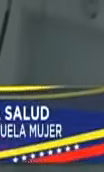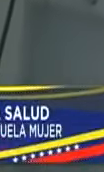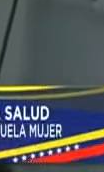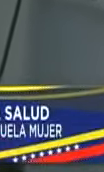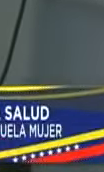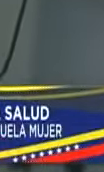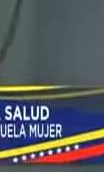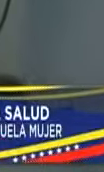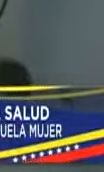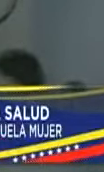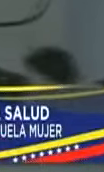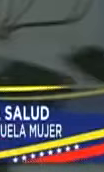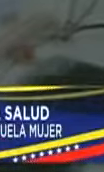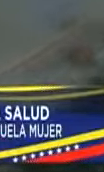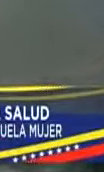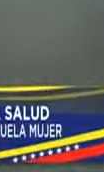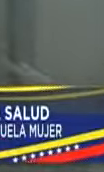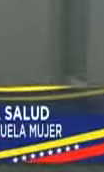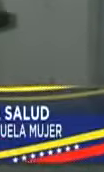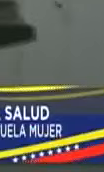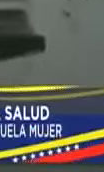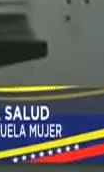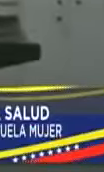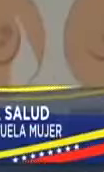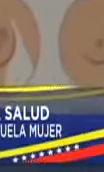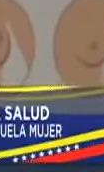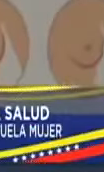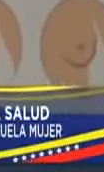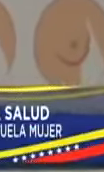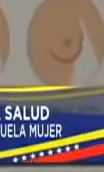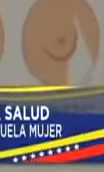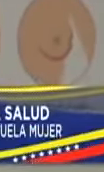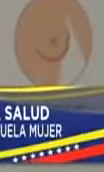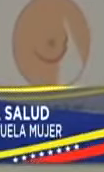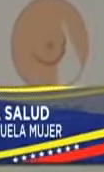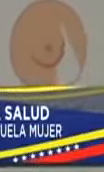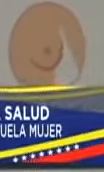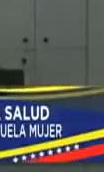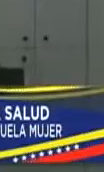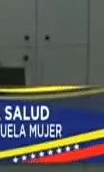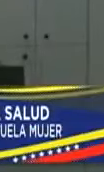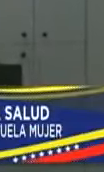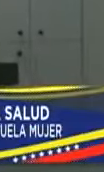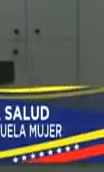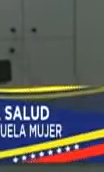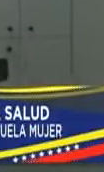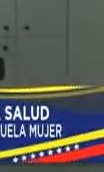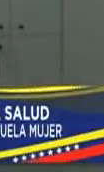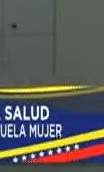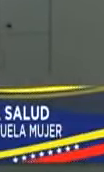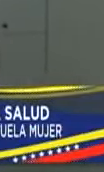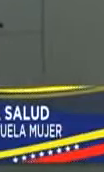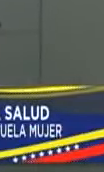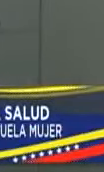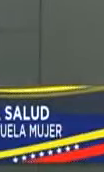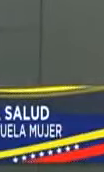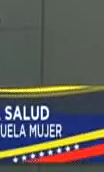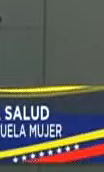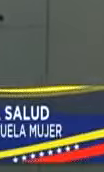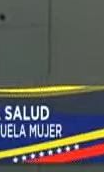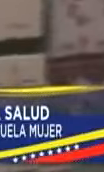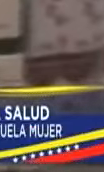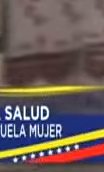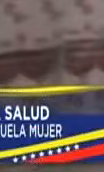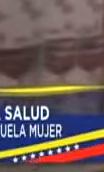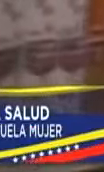gran misión Venezuela Mujer está conformada por 7 vértices. Presente el ciudadano Nicolás Maduro Moros, presidente constitucional